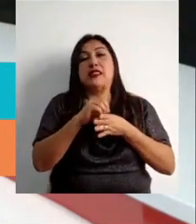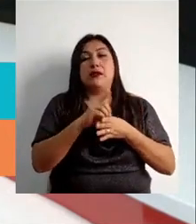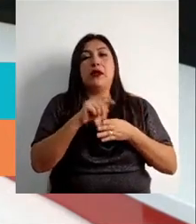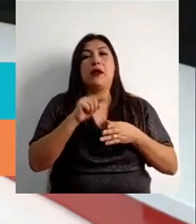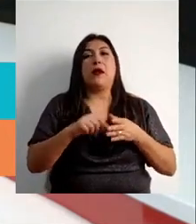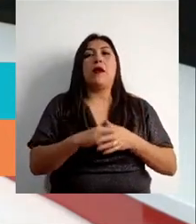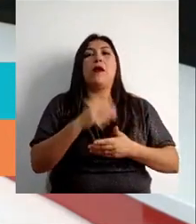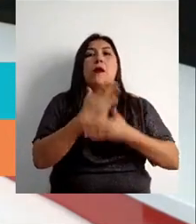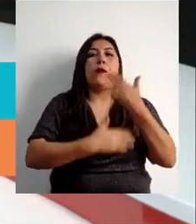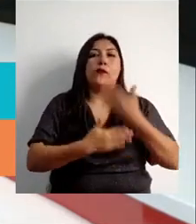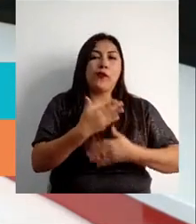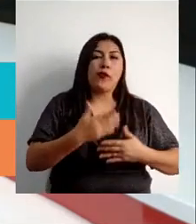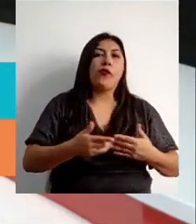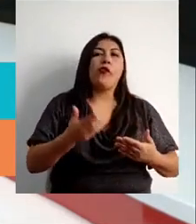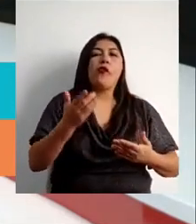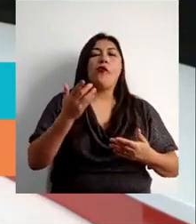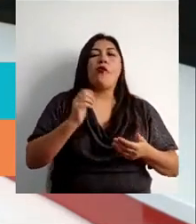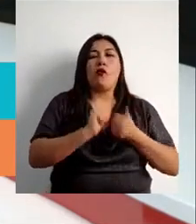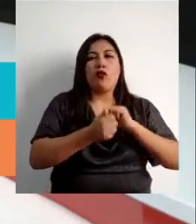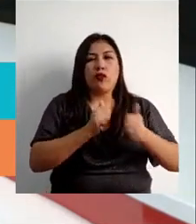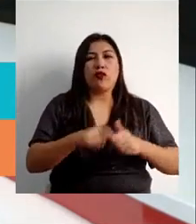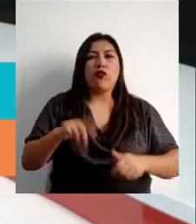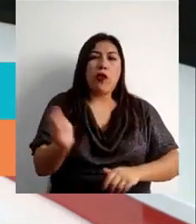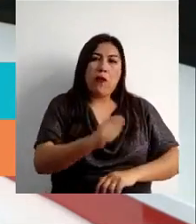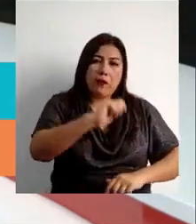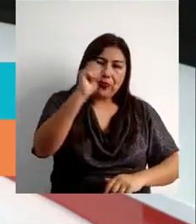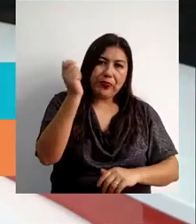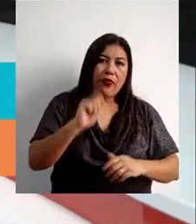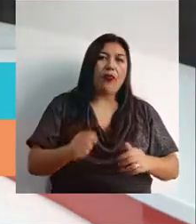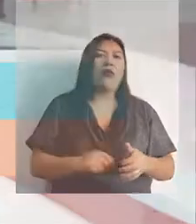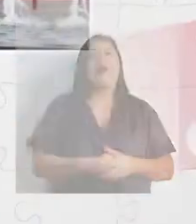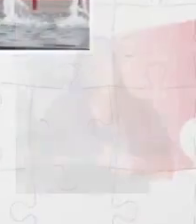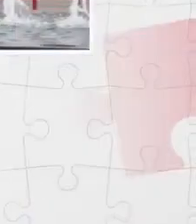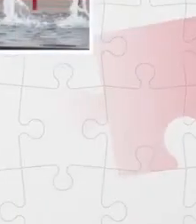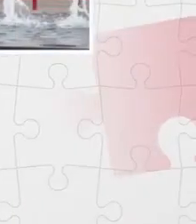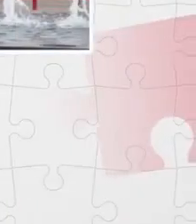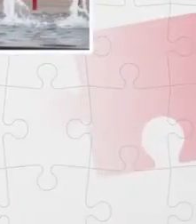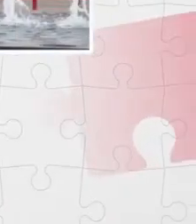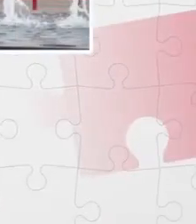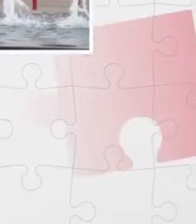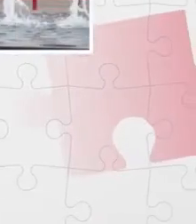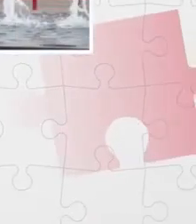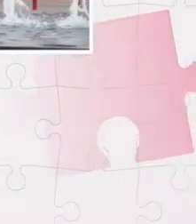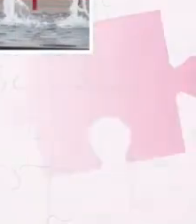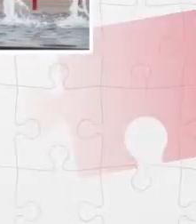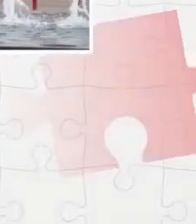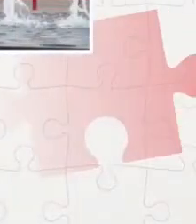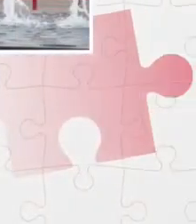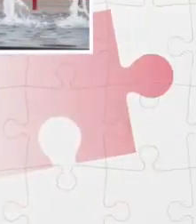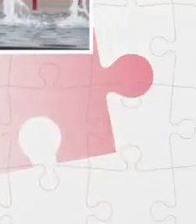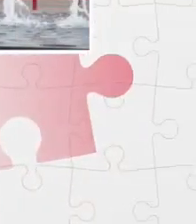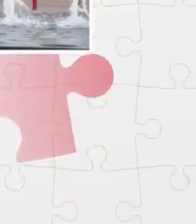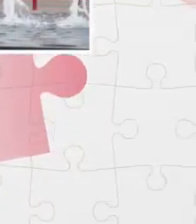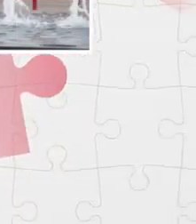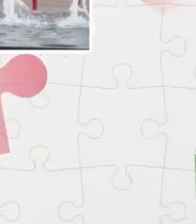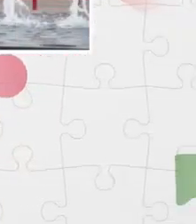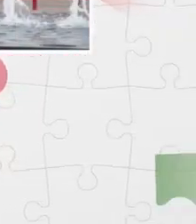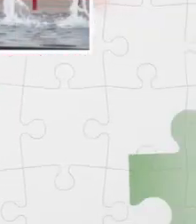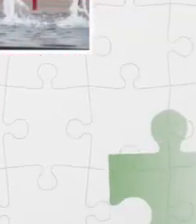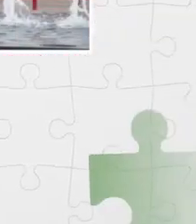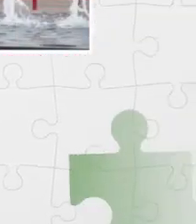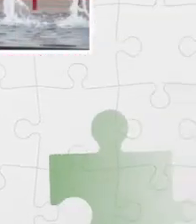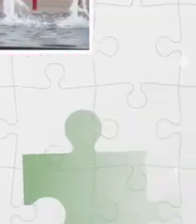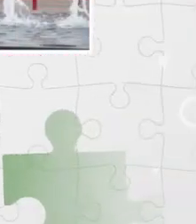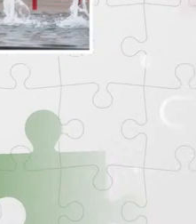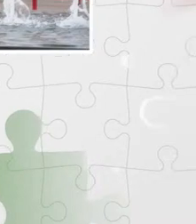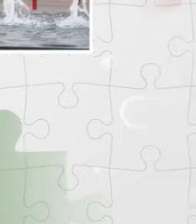para bádminton, para powerlifting, bocha, para tiro con arco, tiro para deportivo, para natación, para ciclismo, para